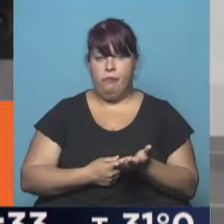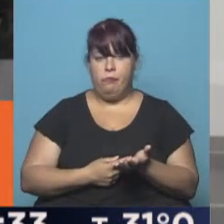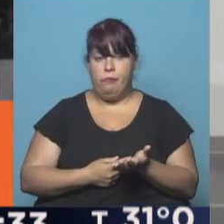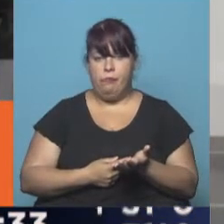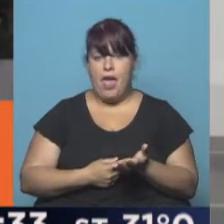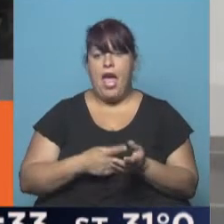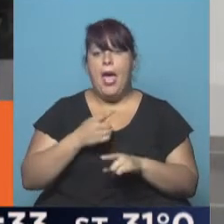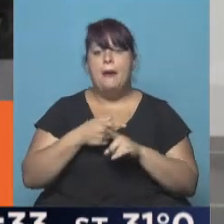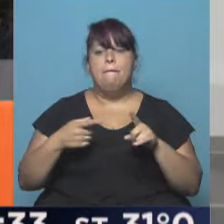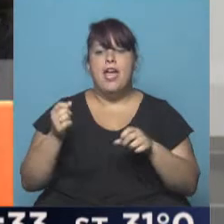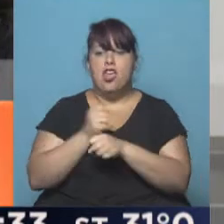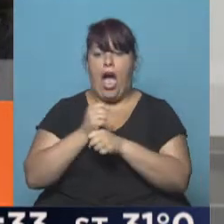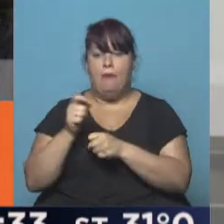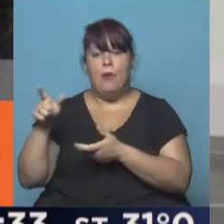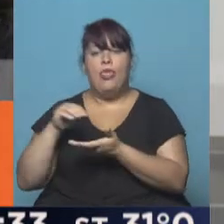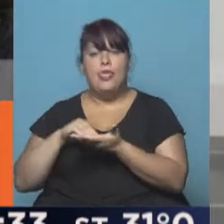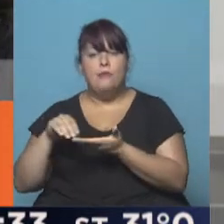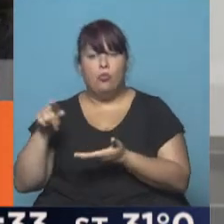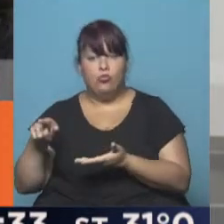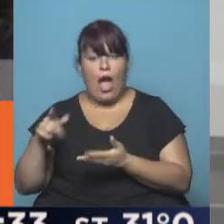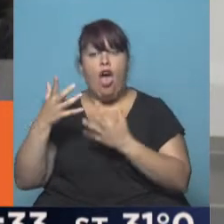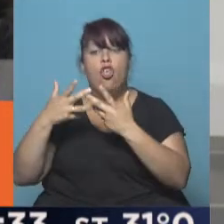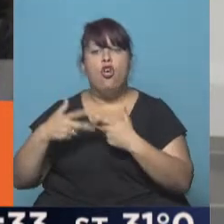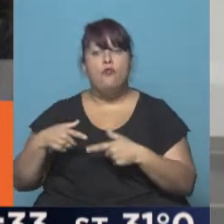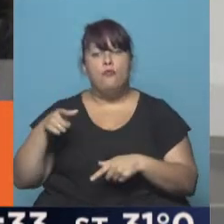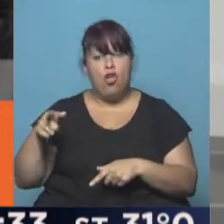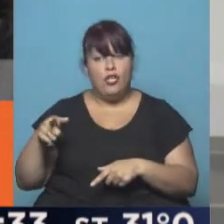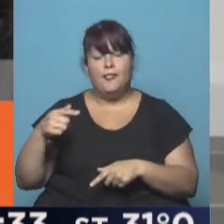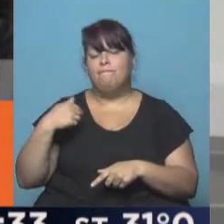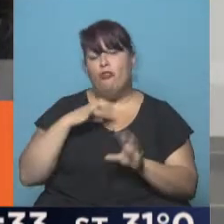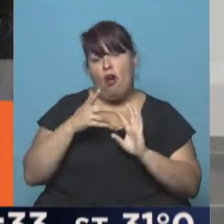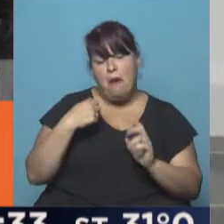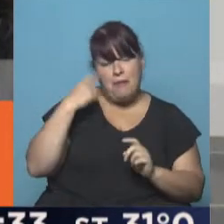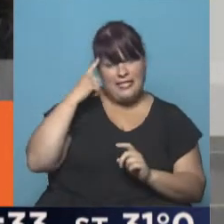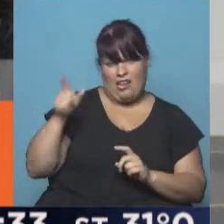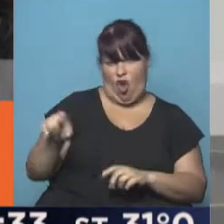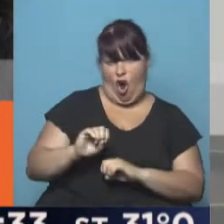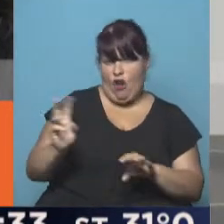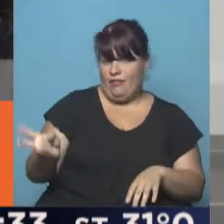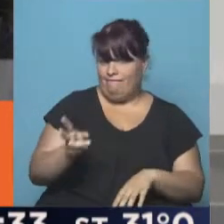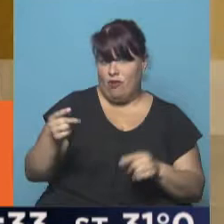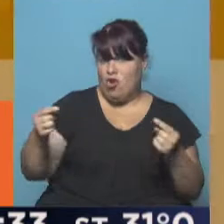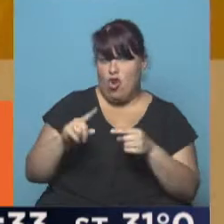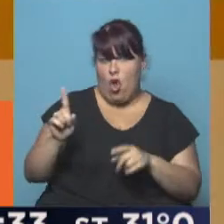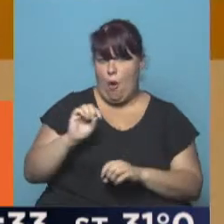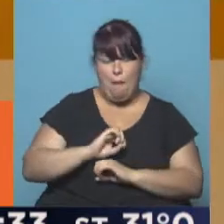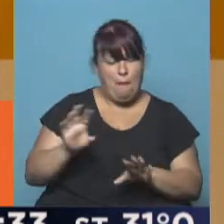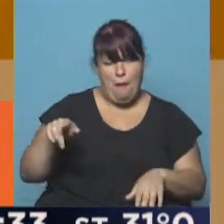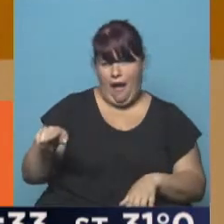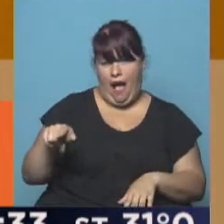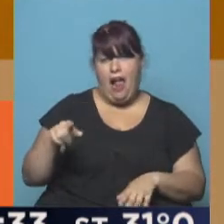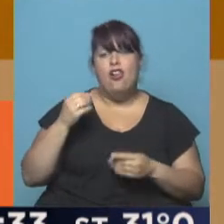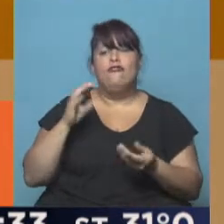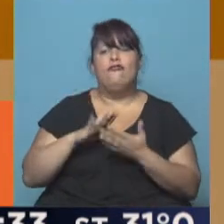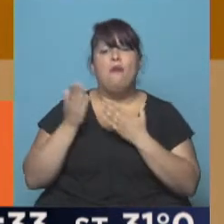de una media sanción en la Cámara de Diputados de un proyecto que a nuestro juicio era muy malo, no solo en términos de